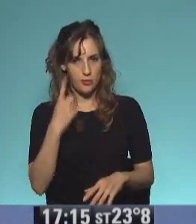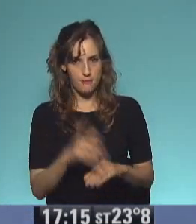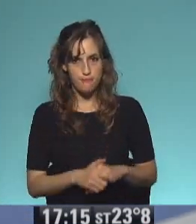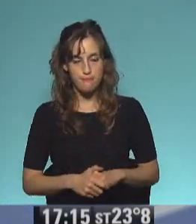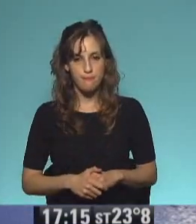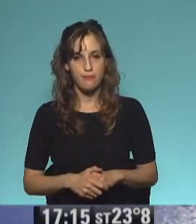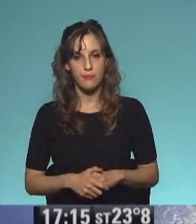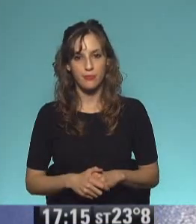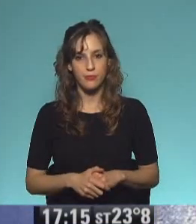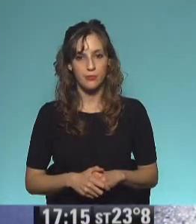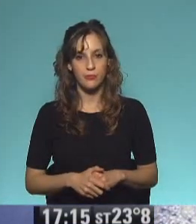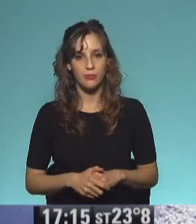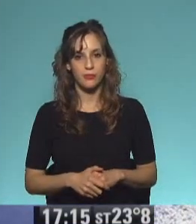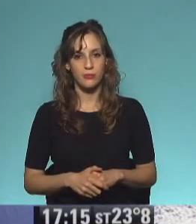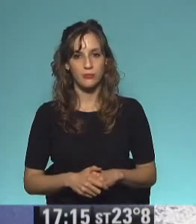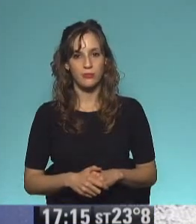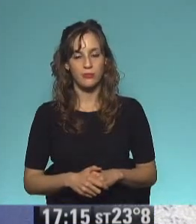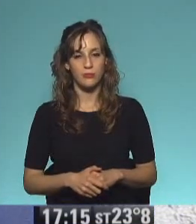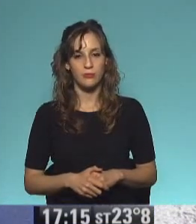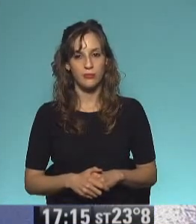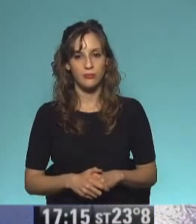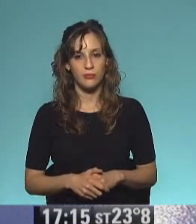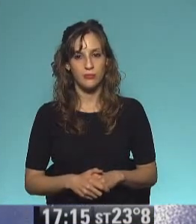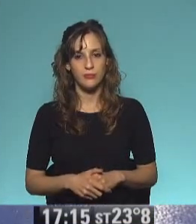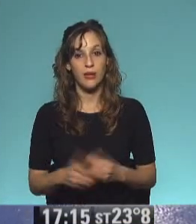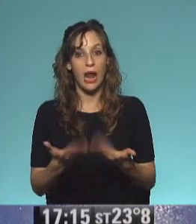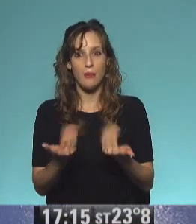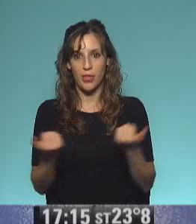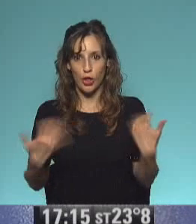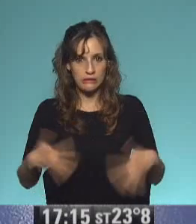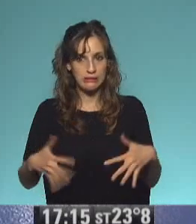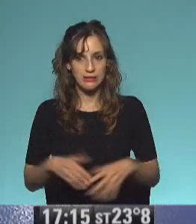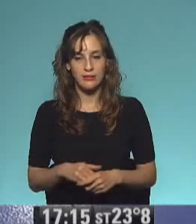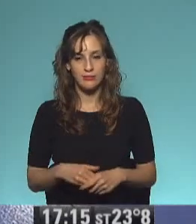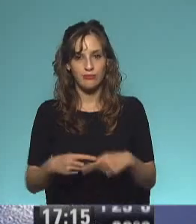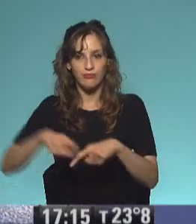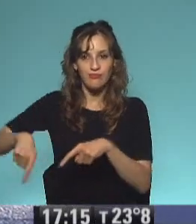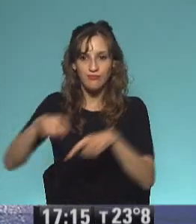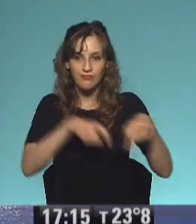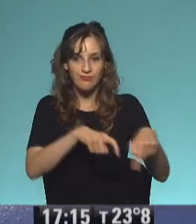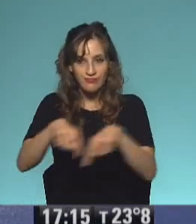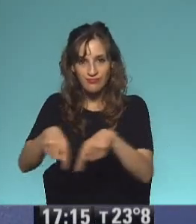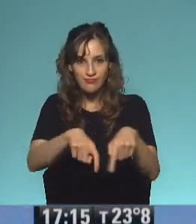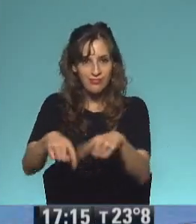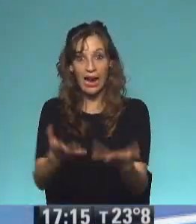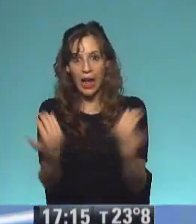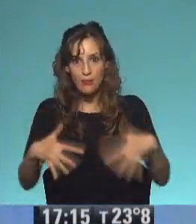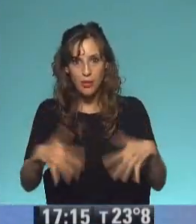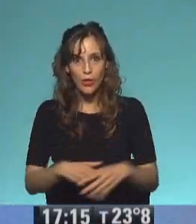paso. Y a ver si vuelvo y lo hago un poquito más rápido, va. Va. Vamos,